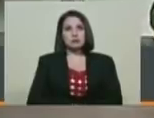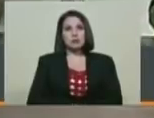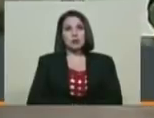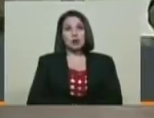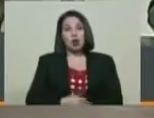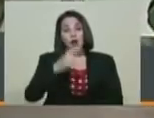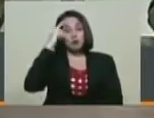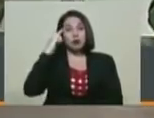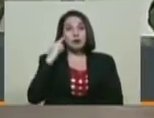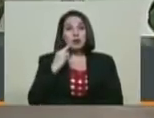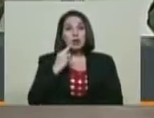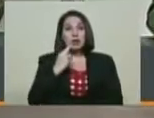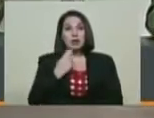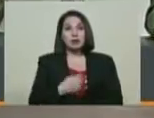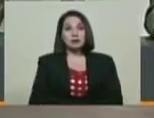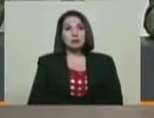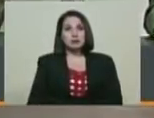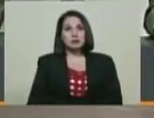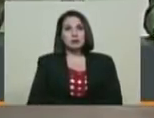bolivariana